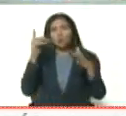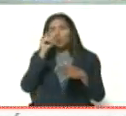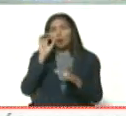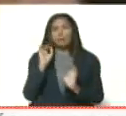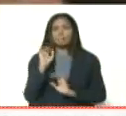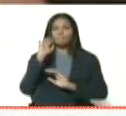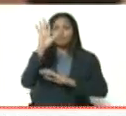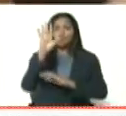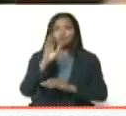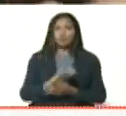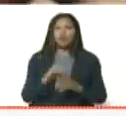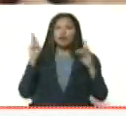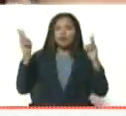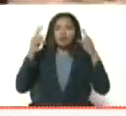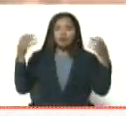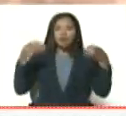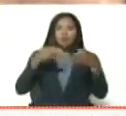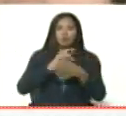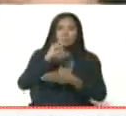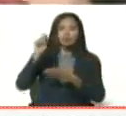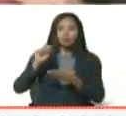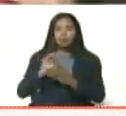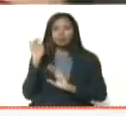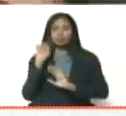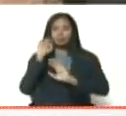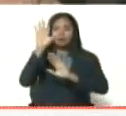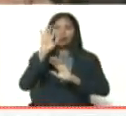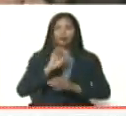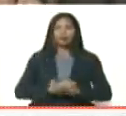basquetbol. ¡Que viva la Selección Nacional de Basquetbol!